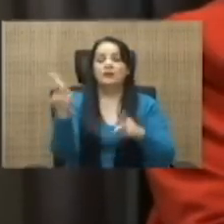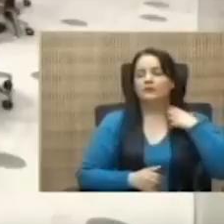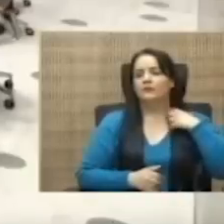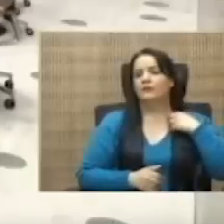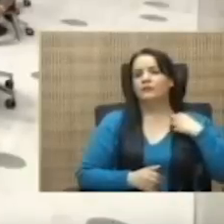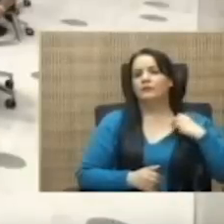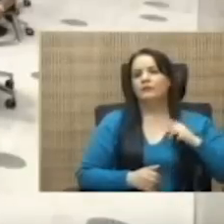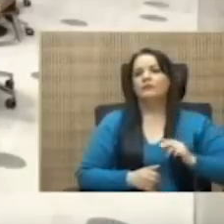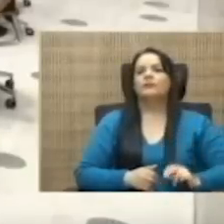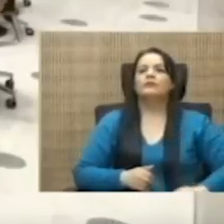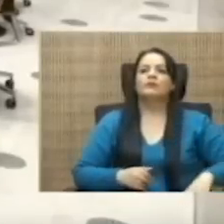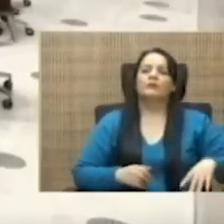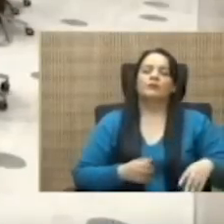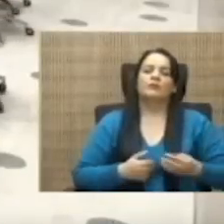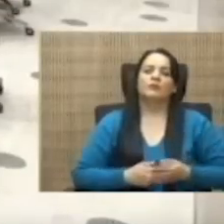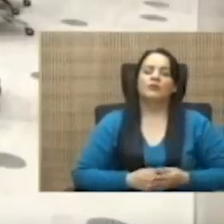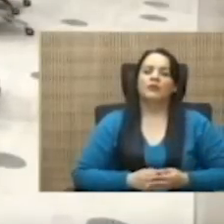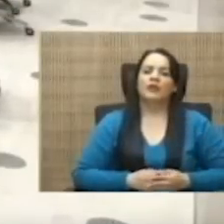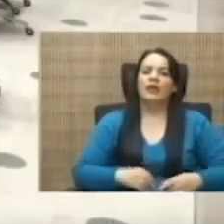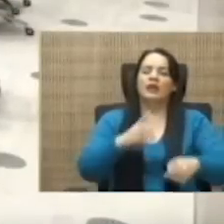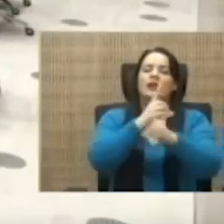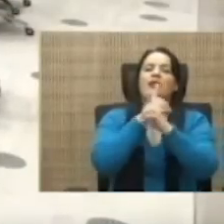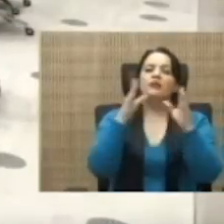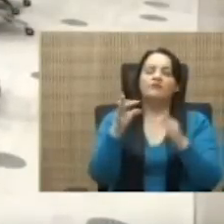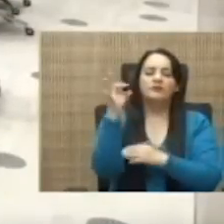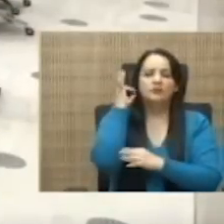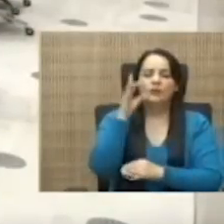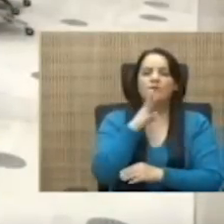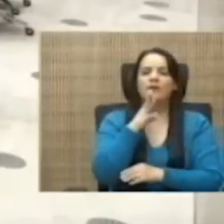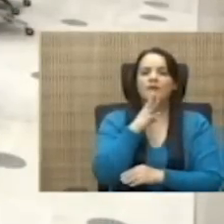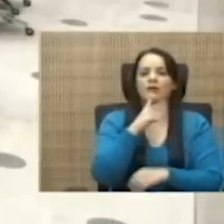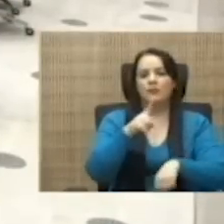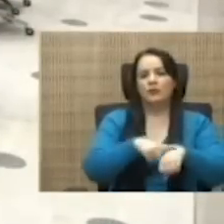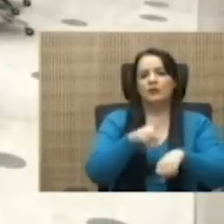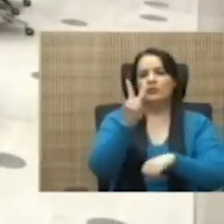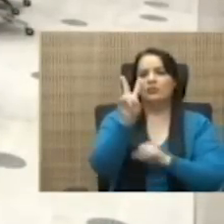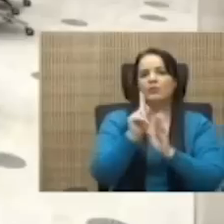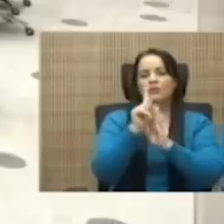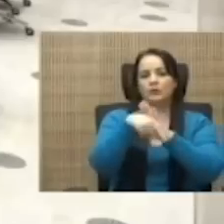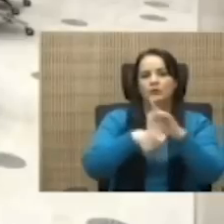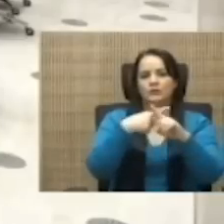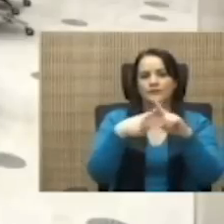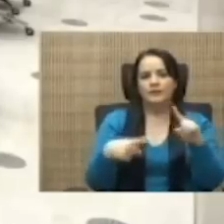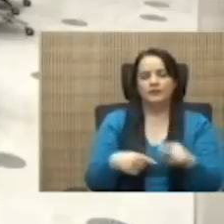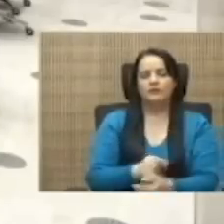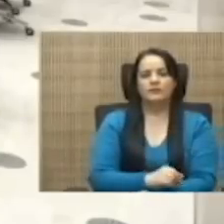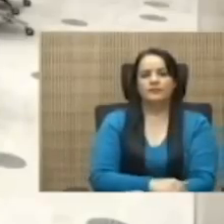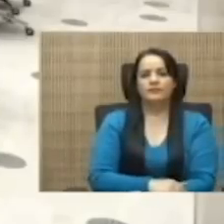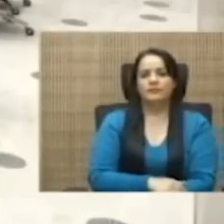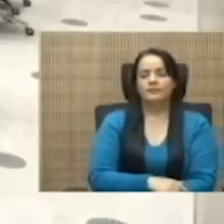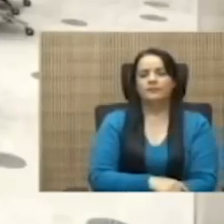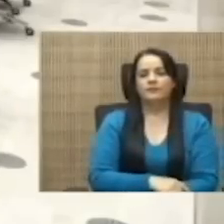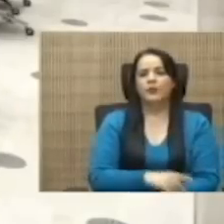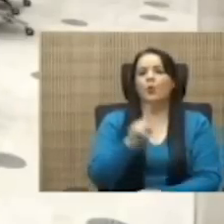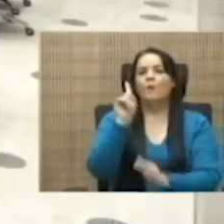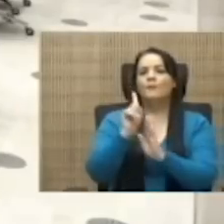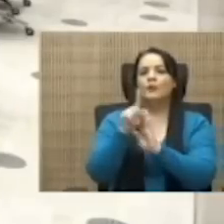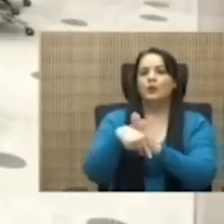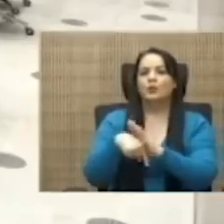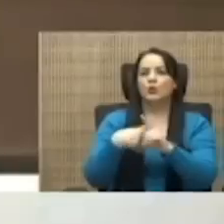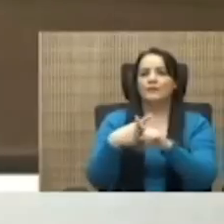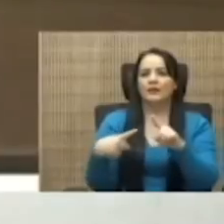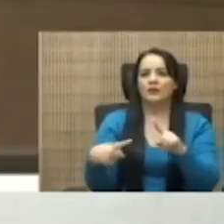habitantes. No obstante, también hubo voces en contra. Desde el Frente Amplio criticaron, entre otras cosas, su apertura a